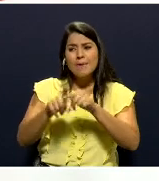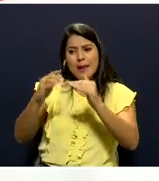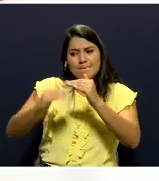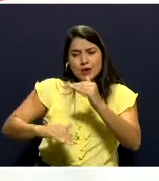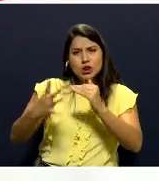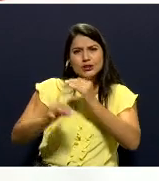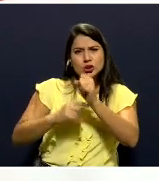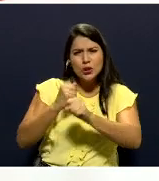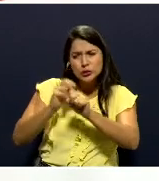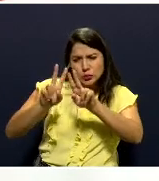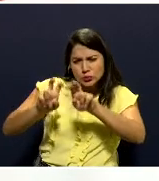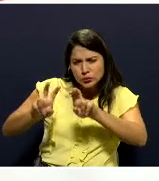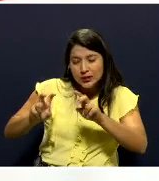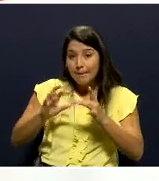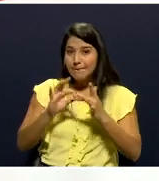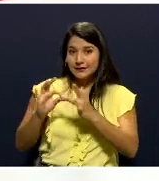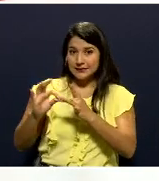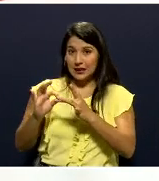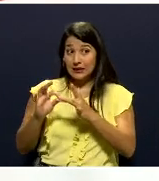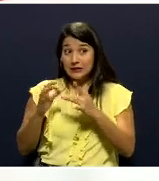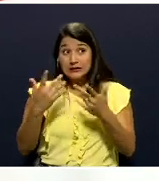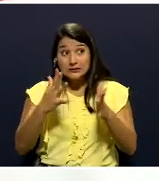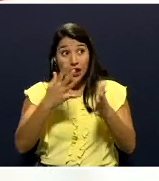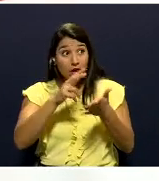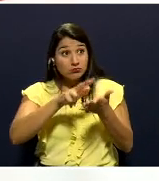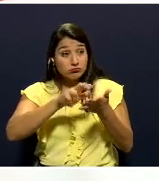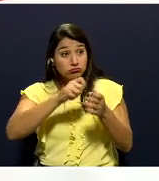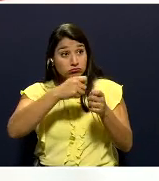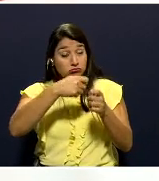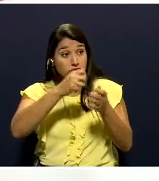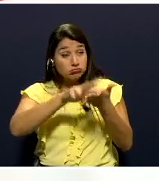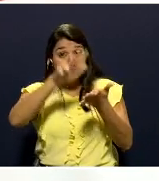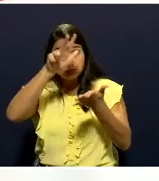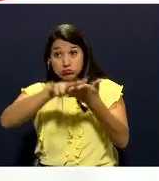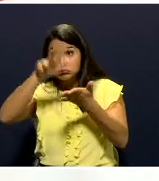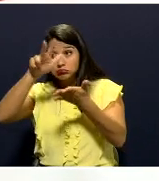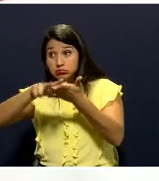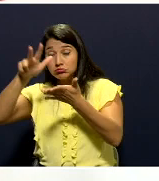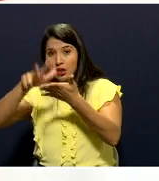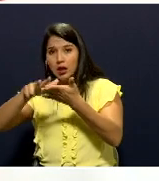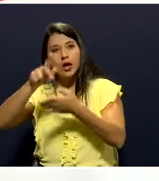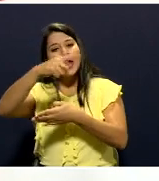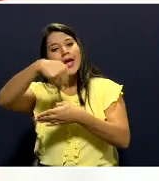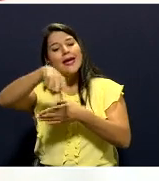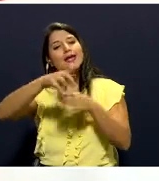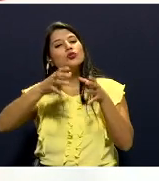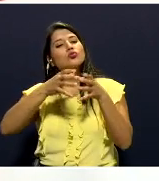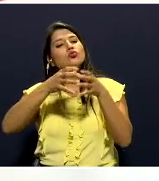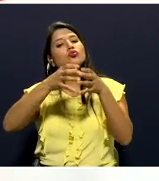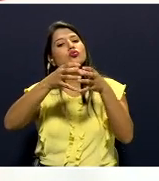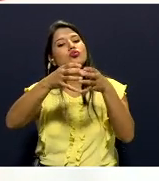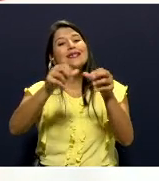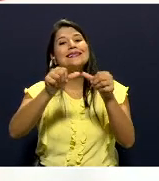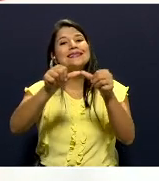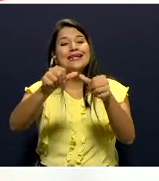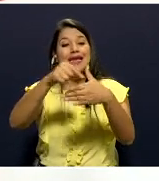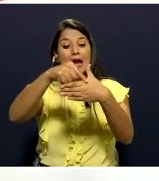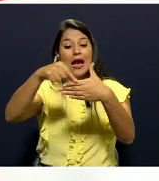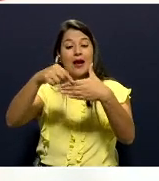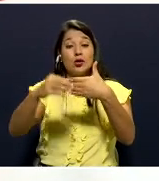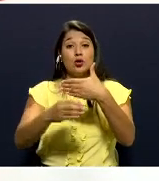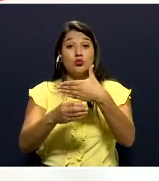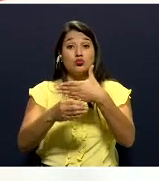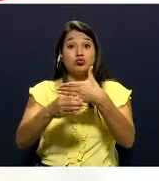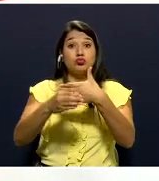para ellos y luego, una vez que el chequeo de salud está listo, esas personas continúan hacia la frontera norte. Al día de hoy